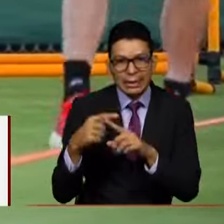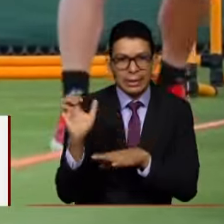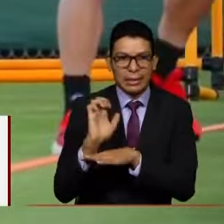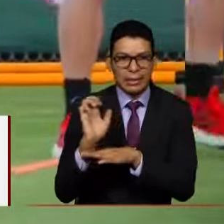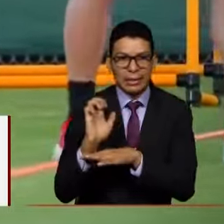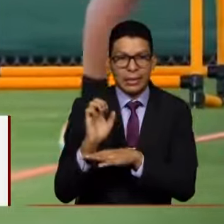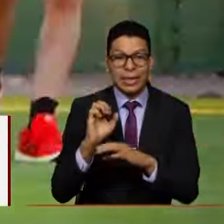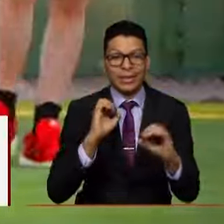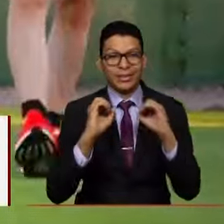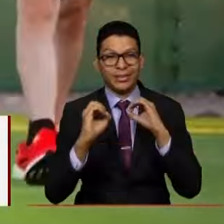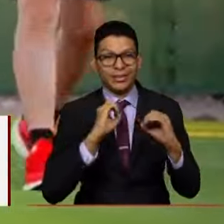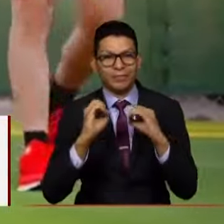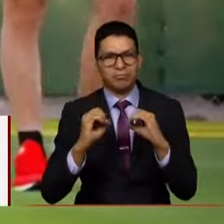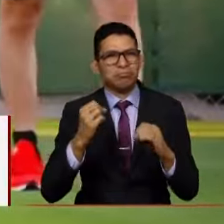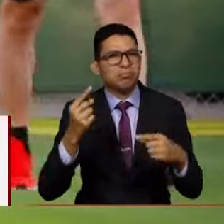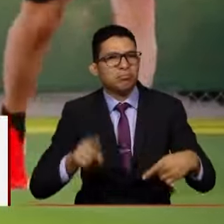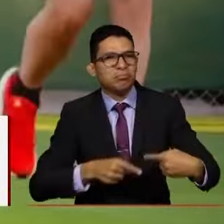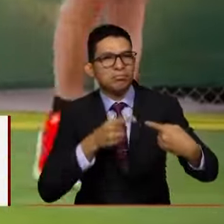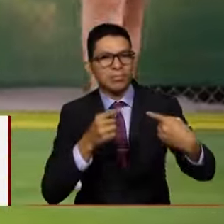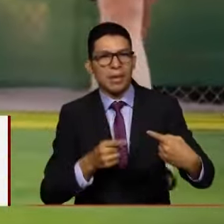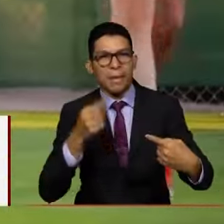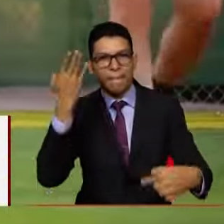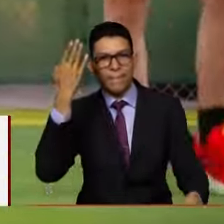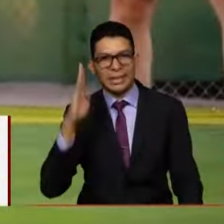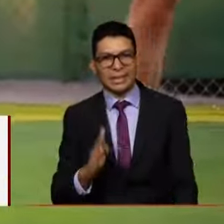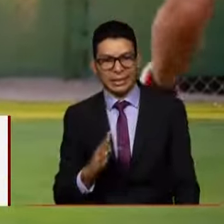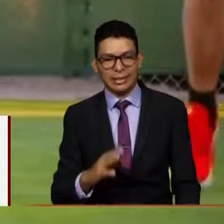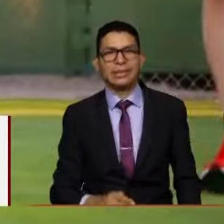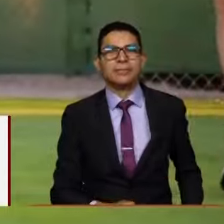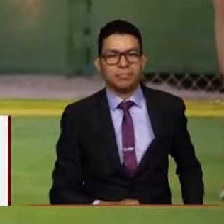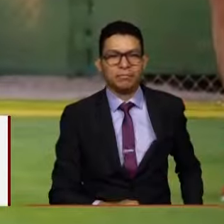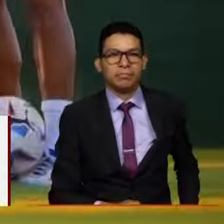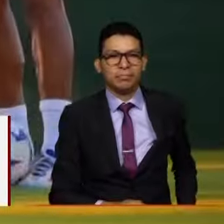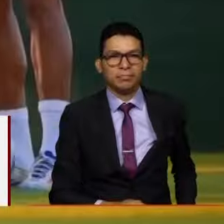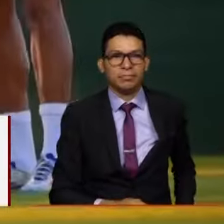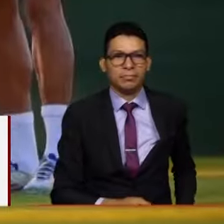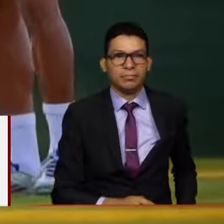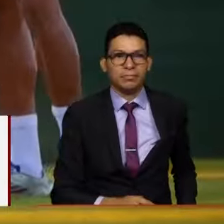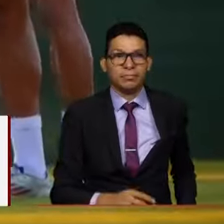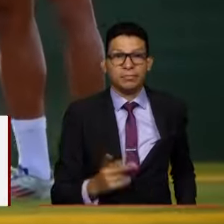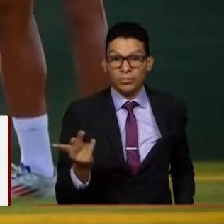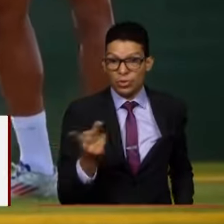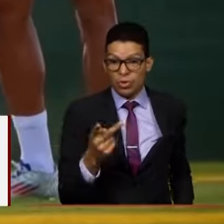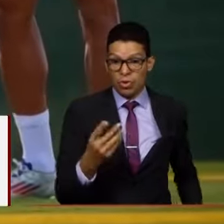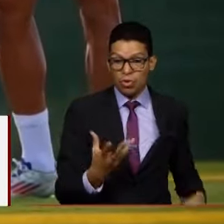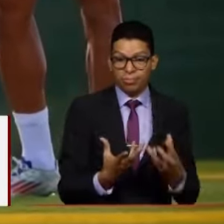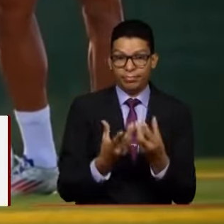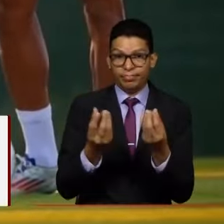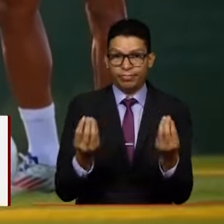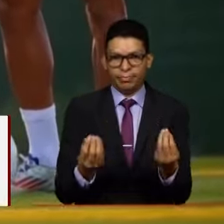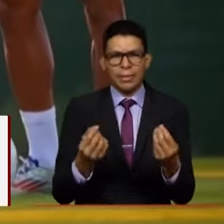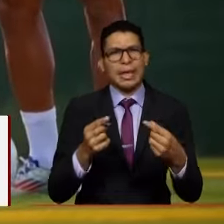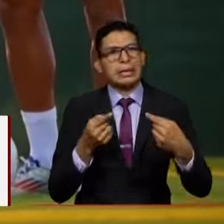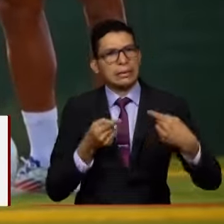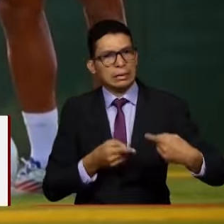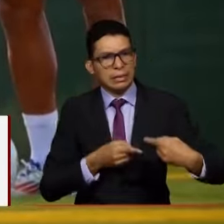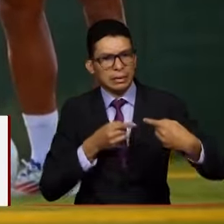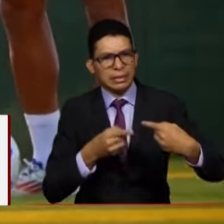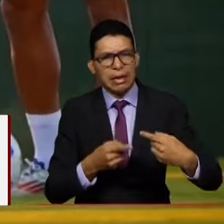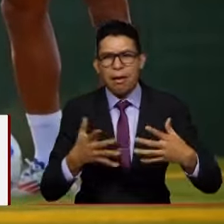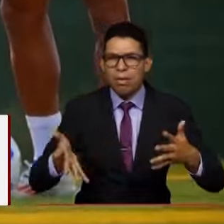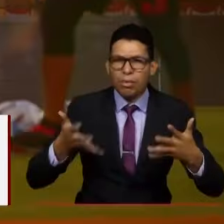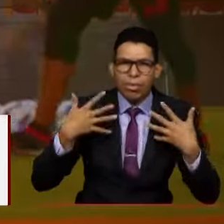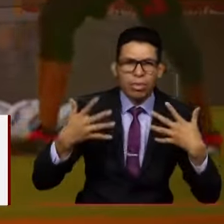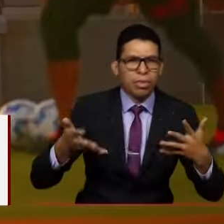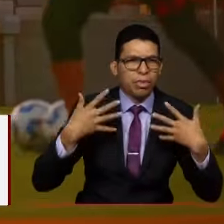sorprendió con un 0-0 ante la selección brasileña de fútbol. Ambos equipos han enfrentado el intenso calor al cual